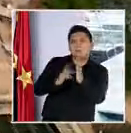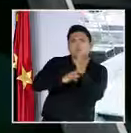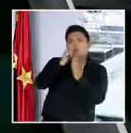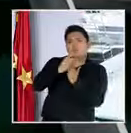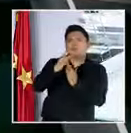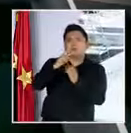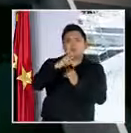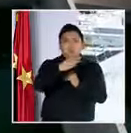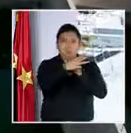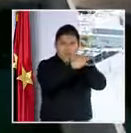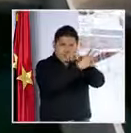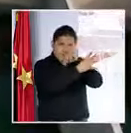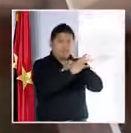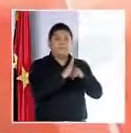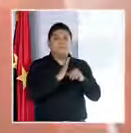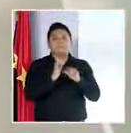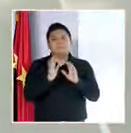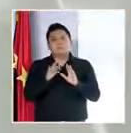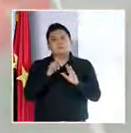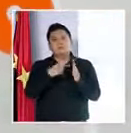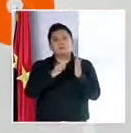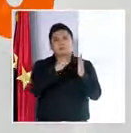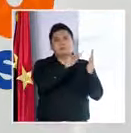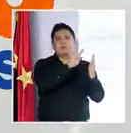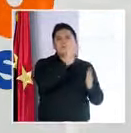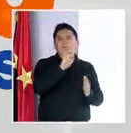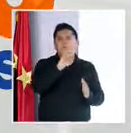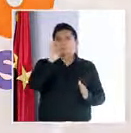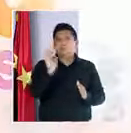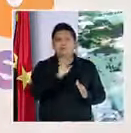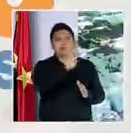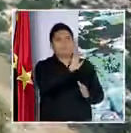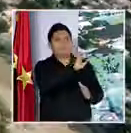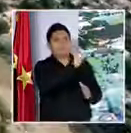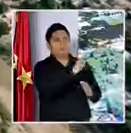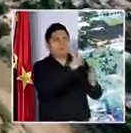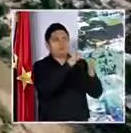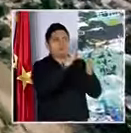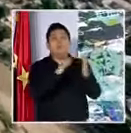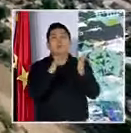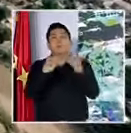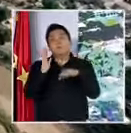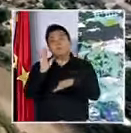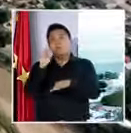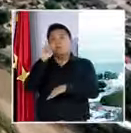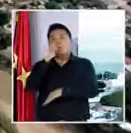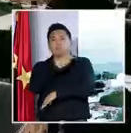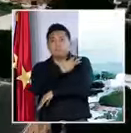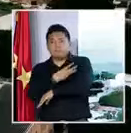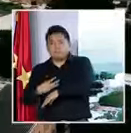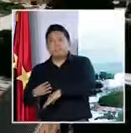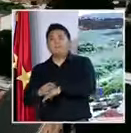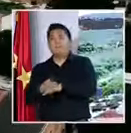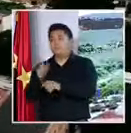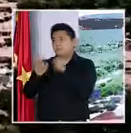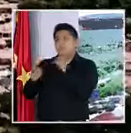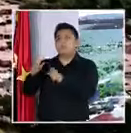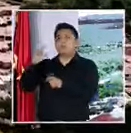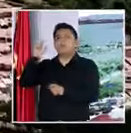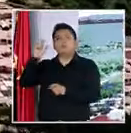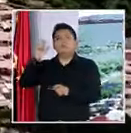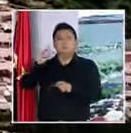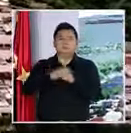subproyectos 3 y 4 presentan un cumplimiento del 90% de las obras. Cerca de 1 millón de habitantes de Cúcuta, Villa del